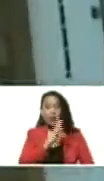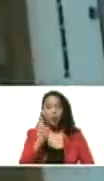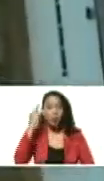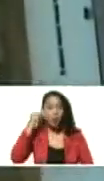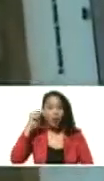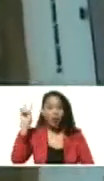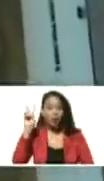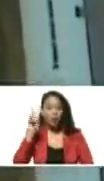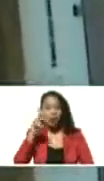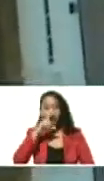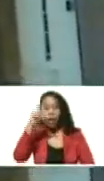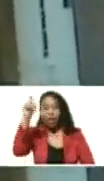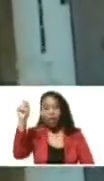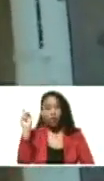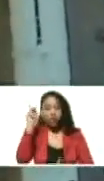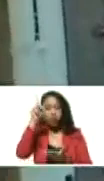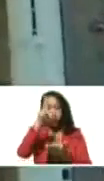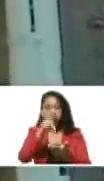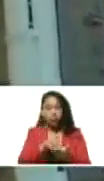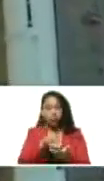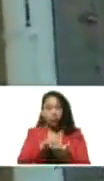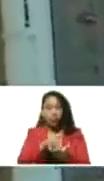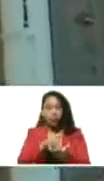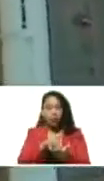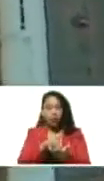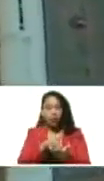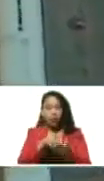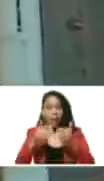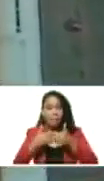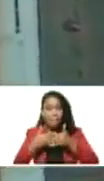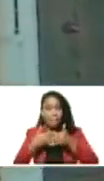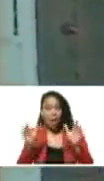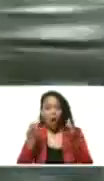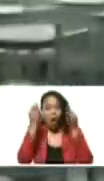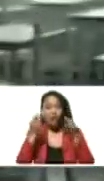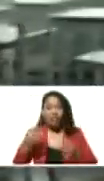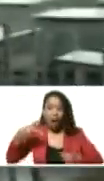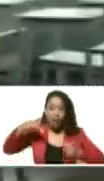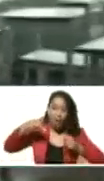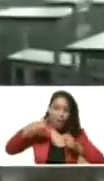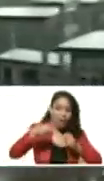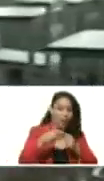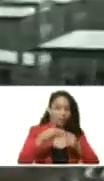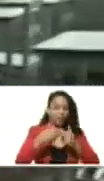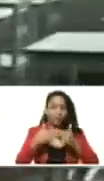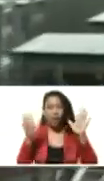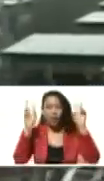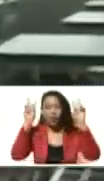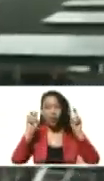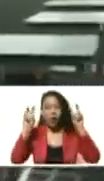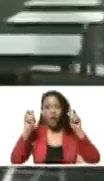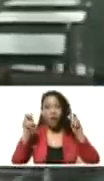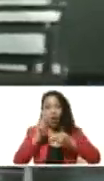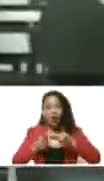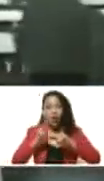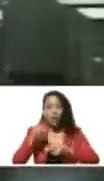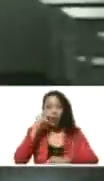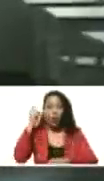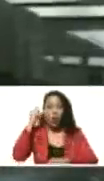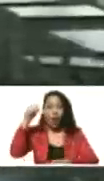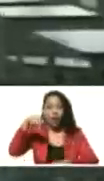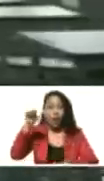Venezuela, Nicolás Maduro Moros, acaba de hacer acto de presencia, la acaba de inaugurar oficialmente para los niños y niñas de la patria que